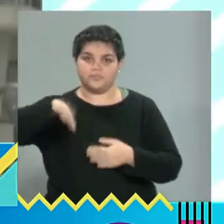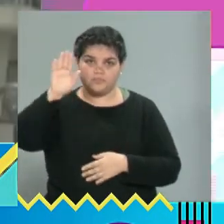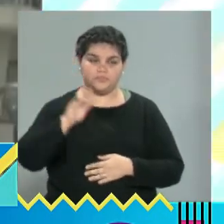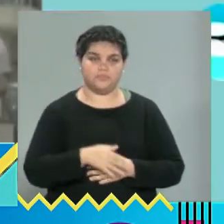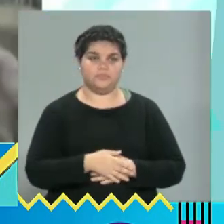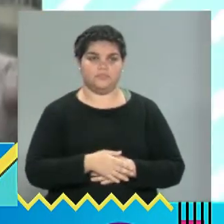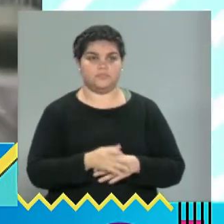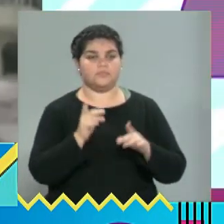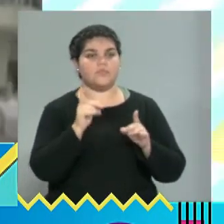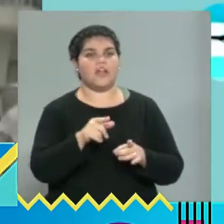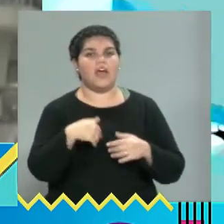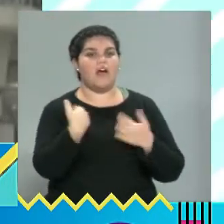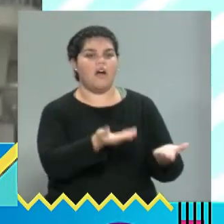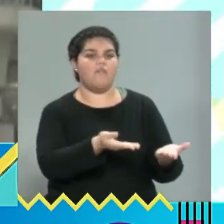dólar?